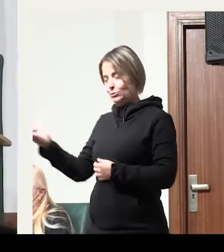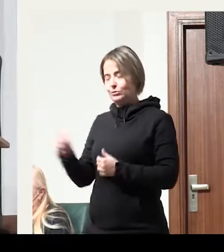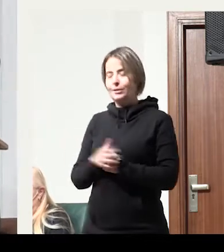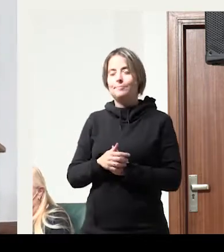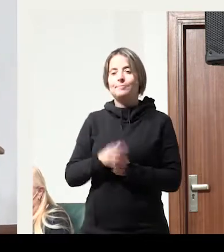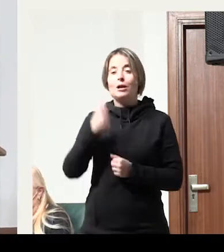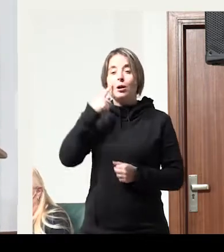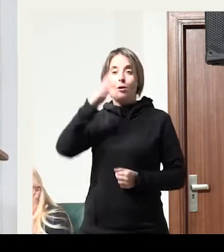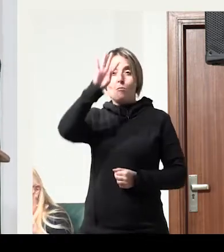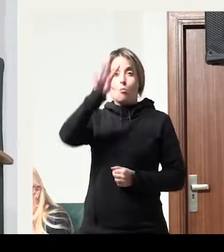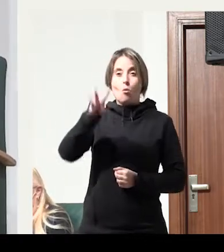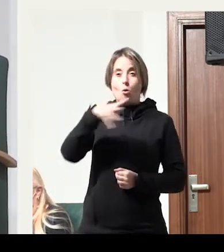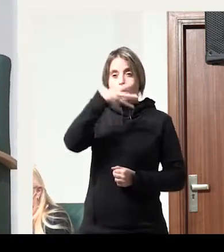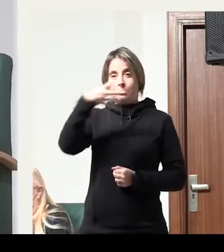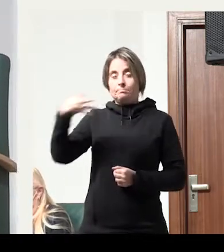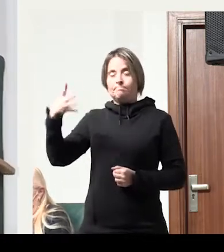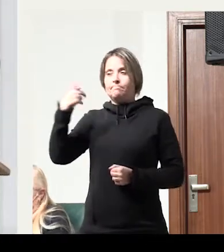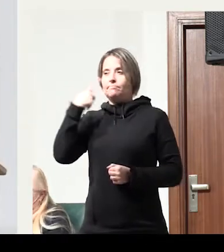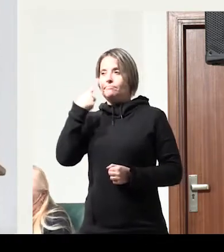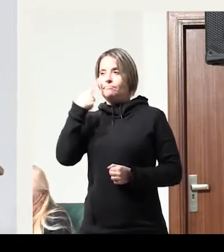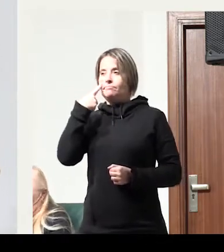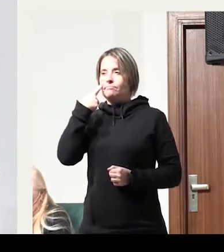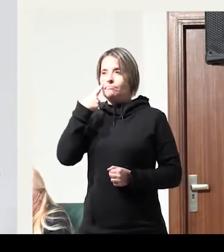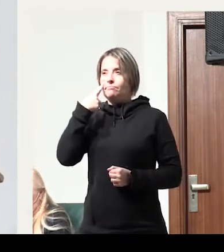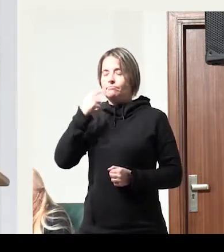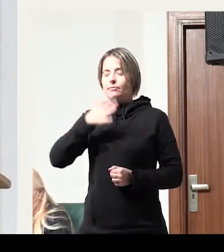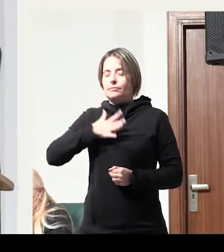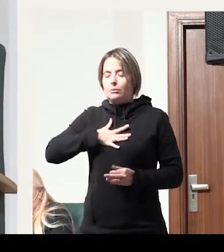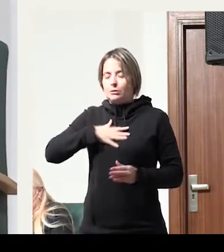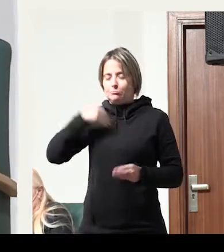que a mí me ha hecho reflexionar.